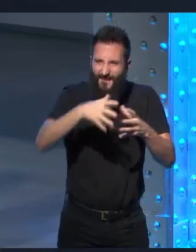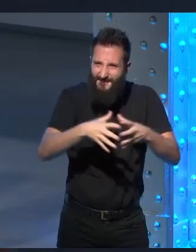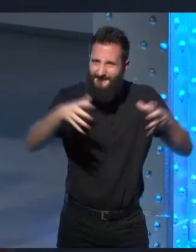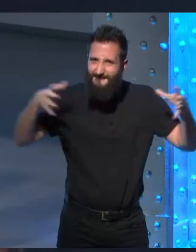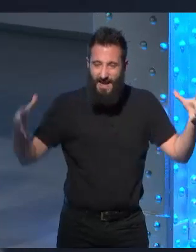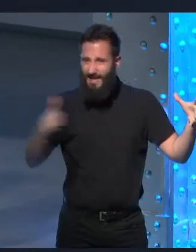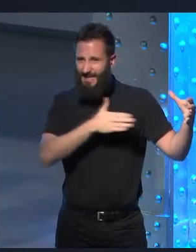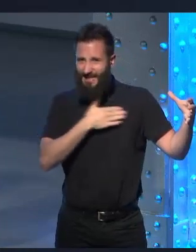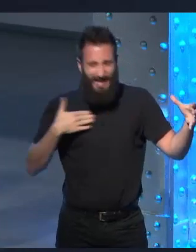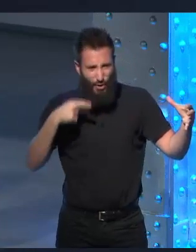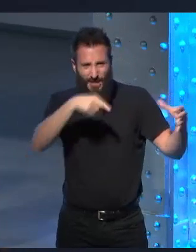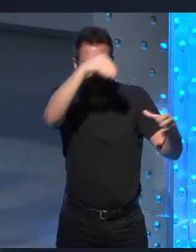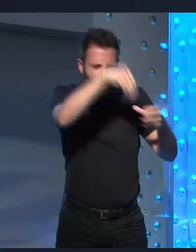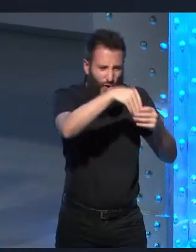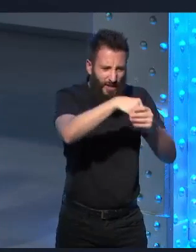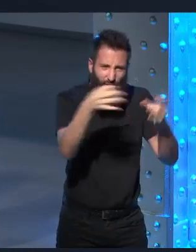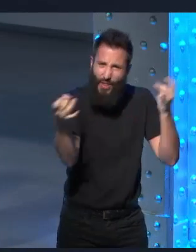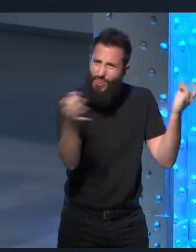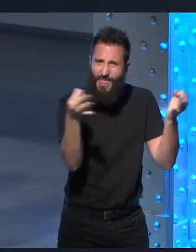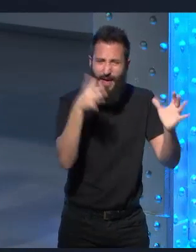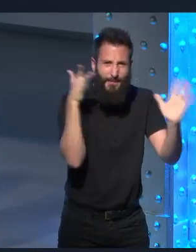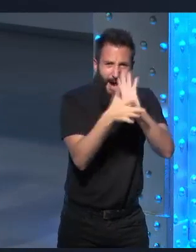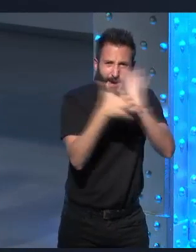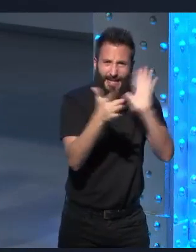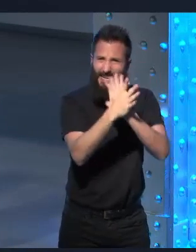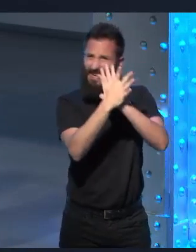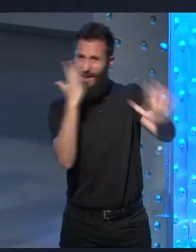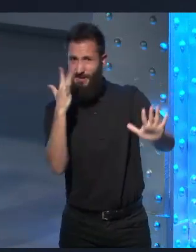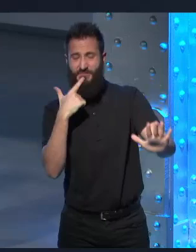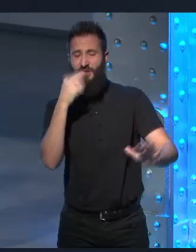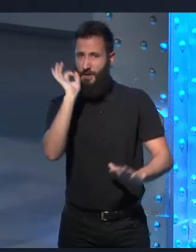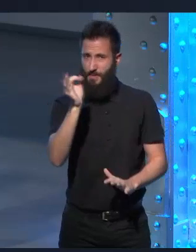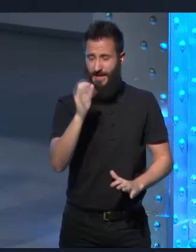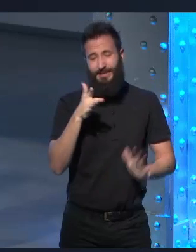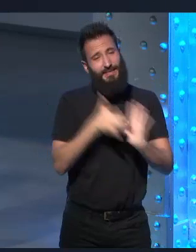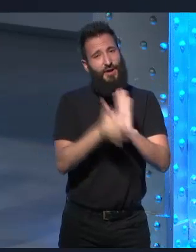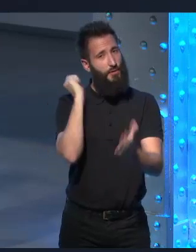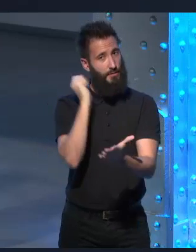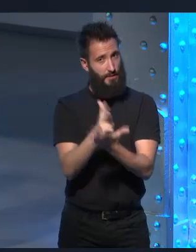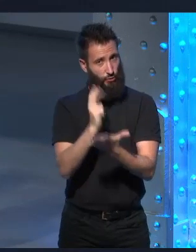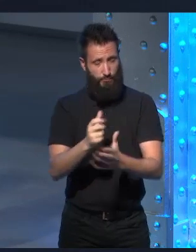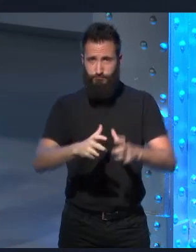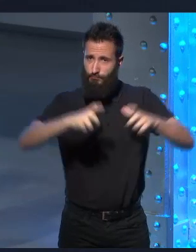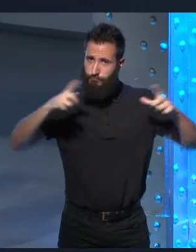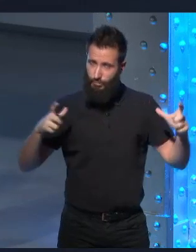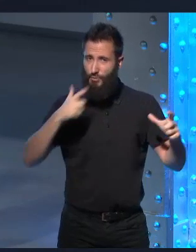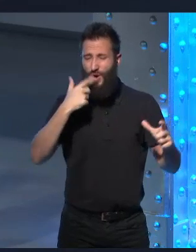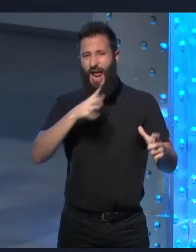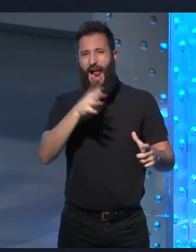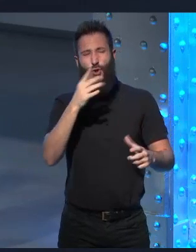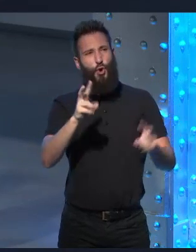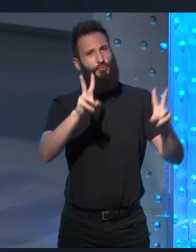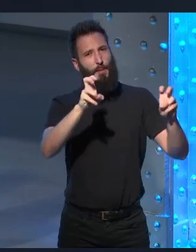que enseguida el contenido tiene que estar explicado muy rápido. Entonces es verdad que es un reto grande explicar algo que es